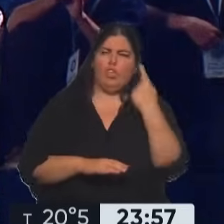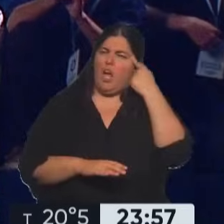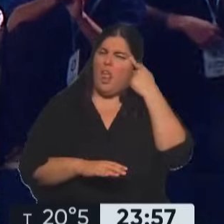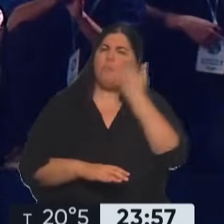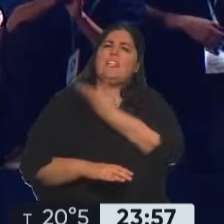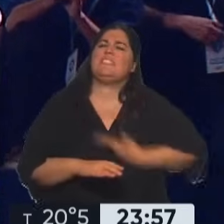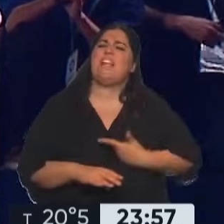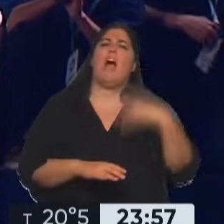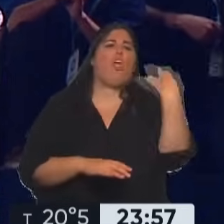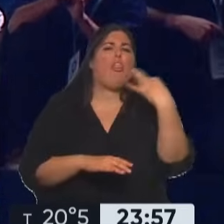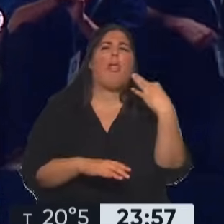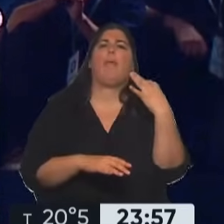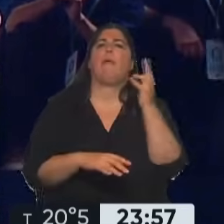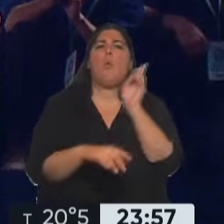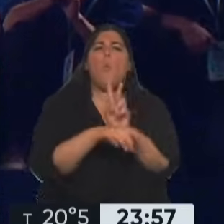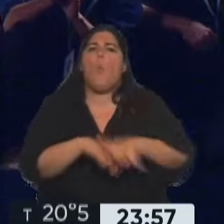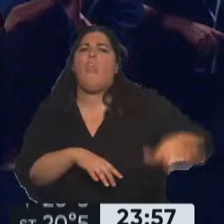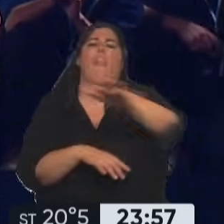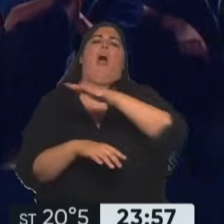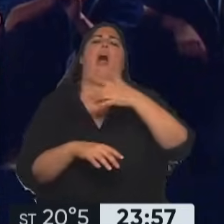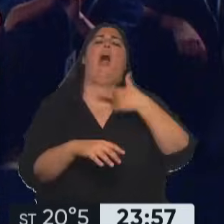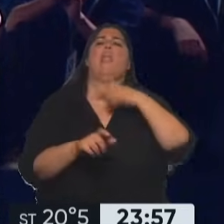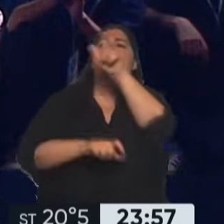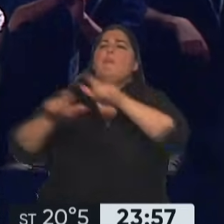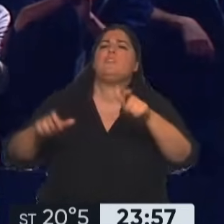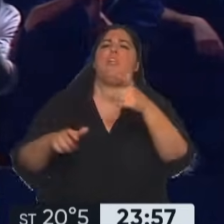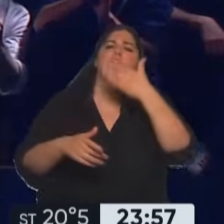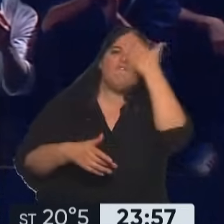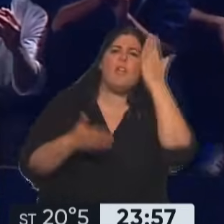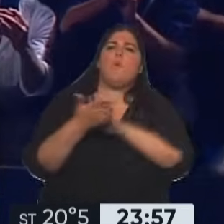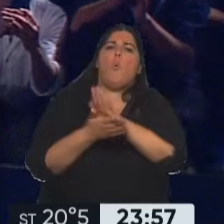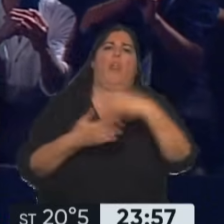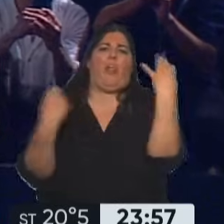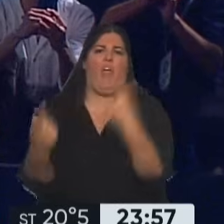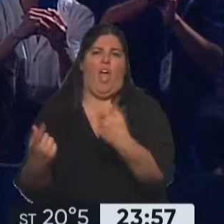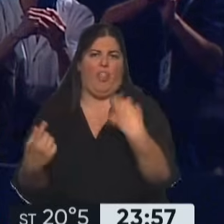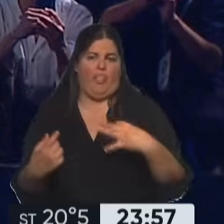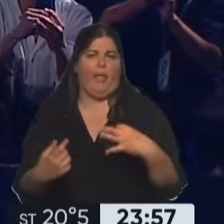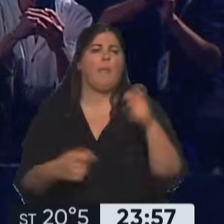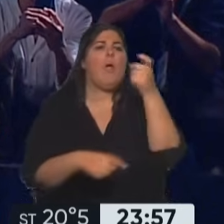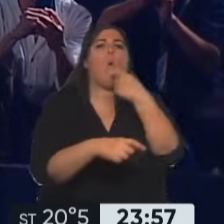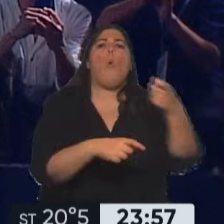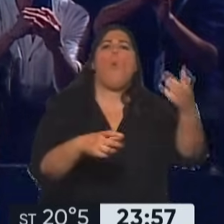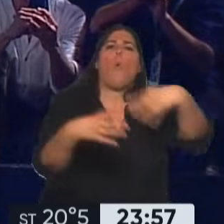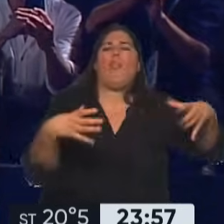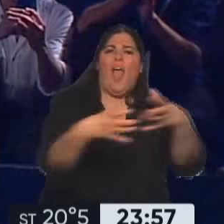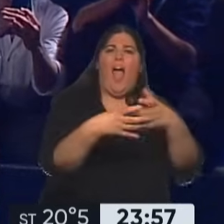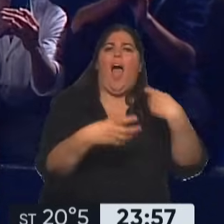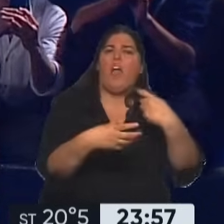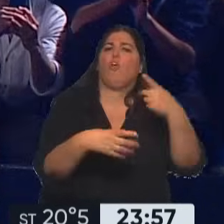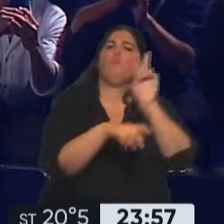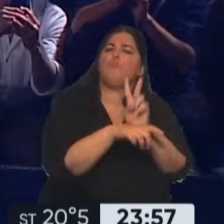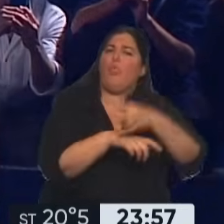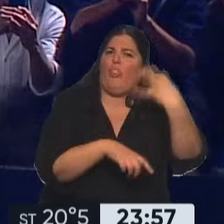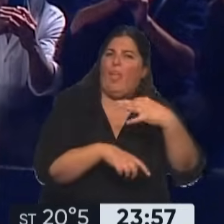Estado cuidando y curando a nuestros enfermos, protegiendo a nuestros jubilados, abrazando a